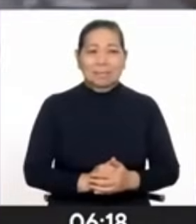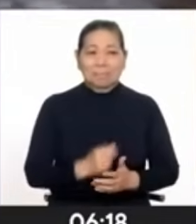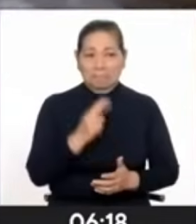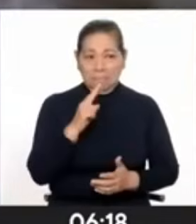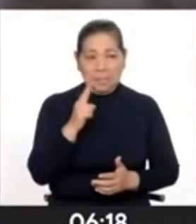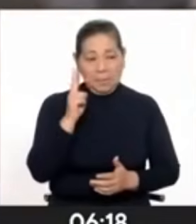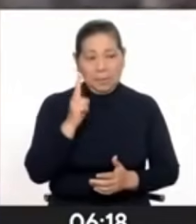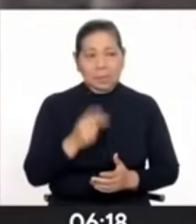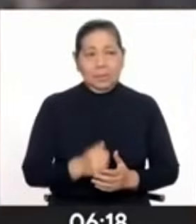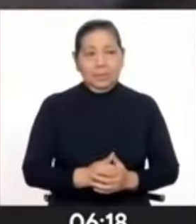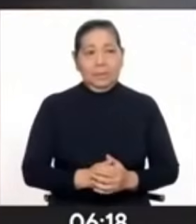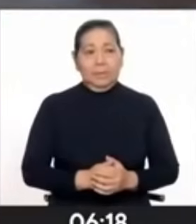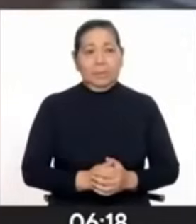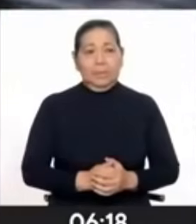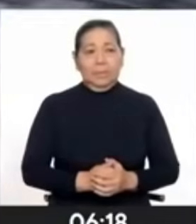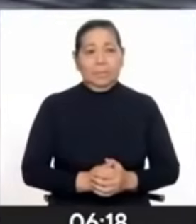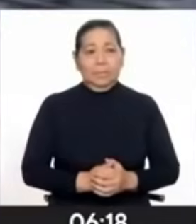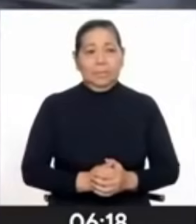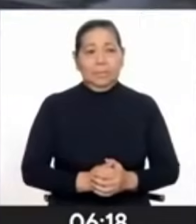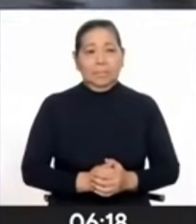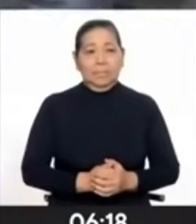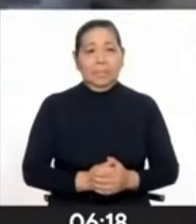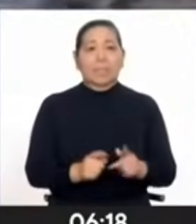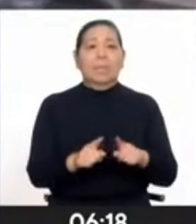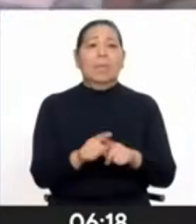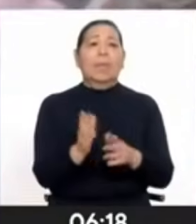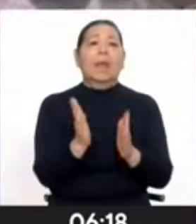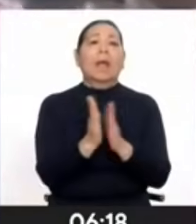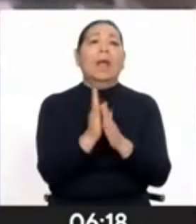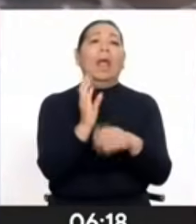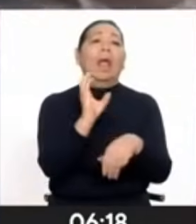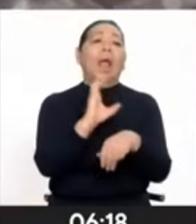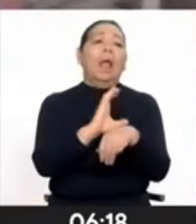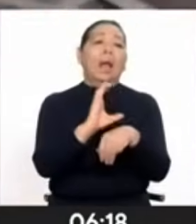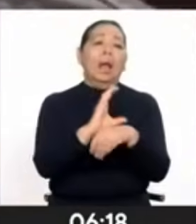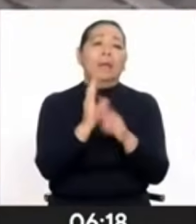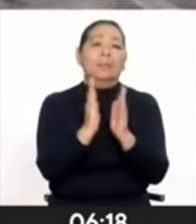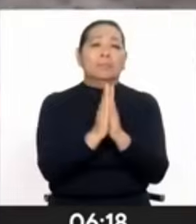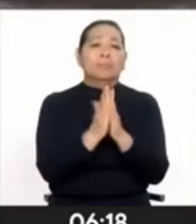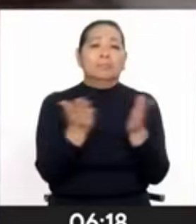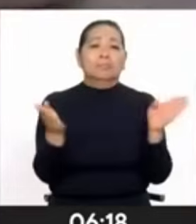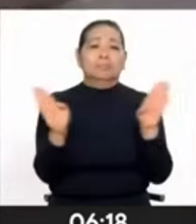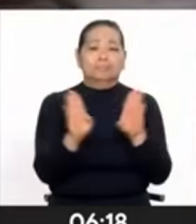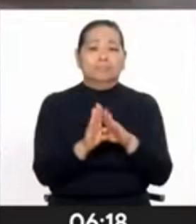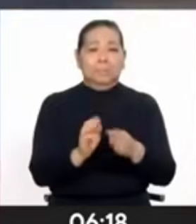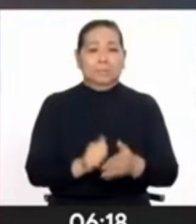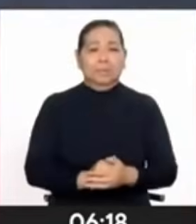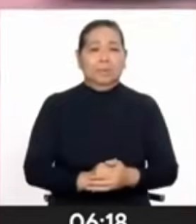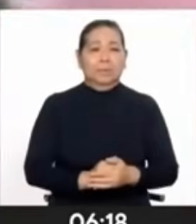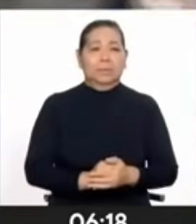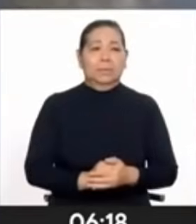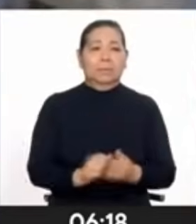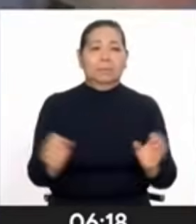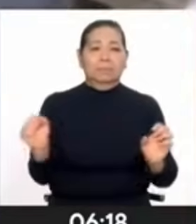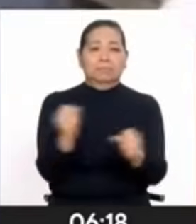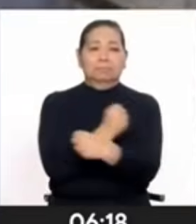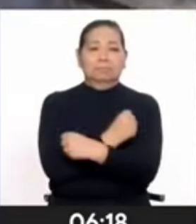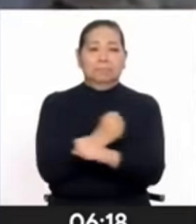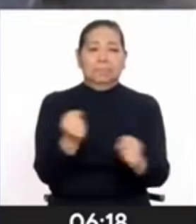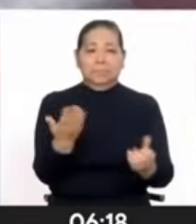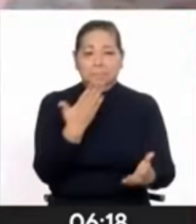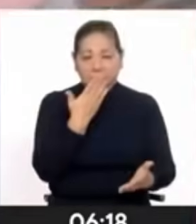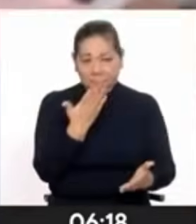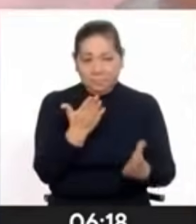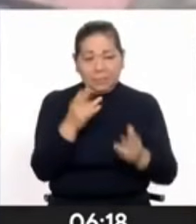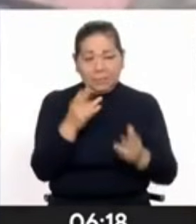la Virgen. Vamos a entrar un poquito por acá. Esto es la capilla, entonces. Esto era la capilla. Aquí está la puerta. Esta era la capilla. capilla que lo han destrozado, la capilla. Mira,